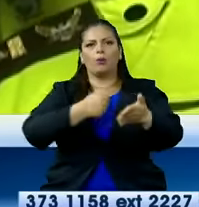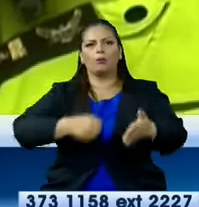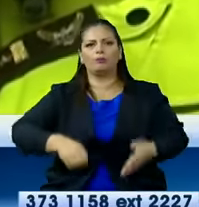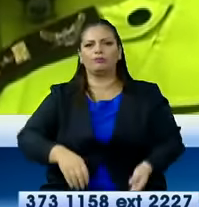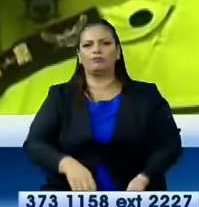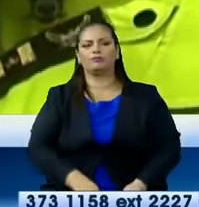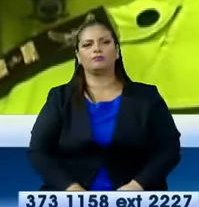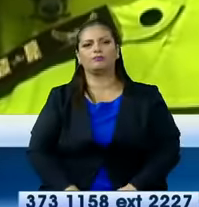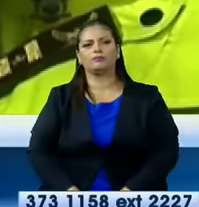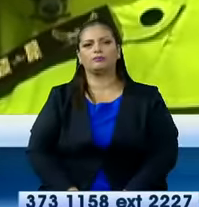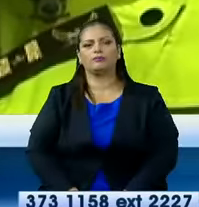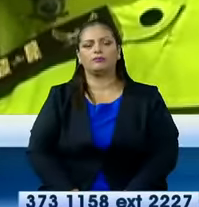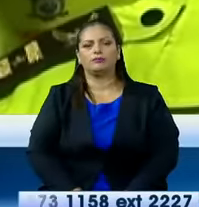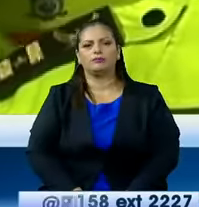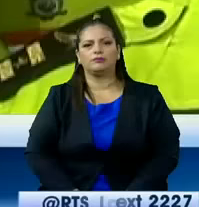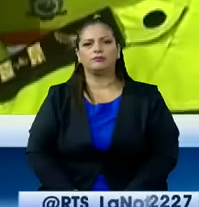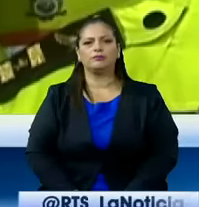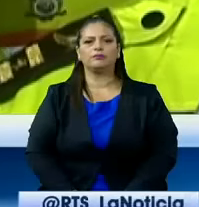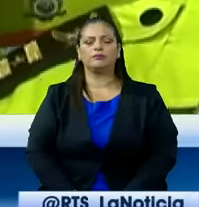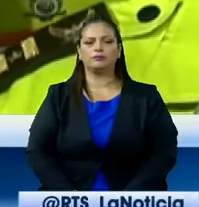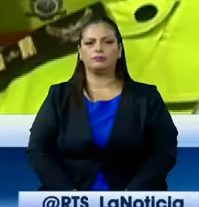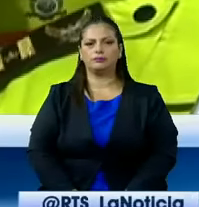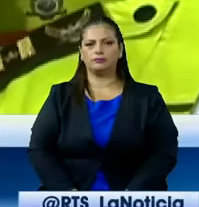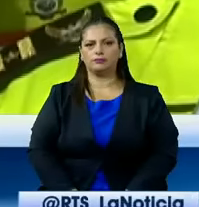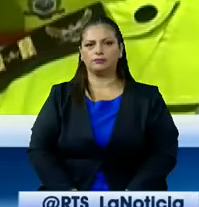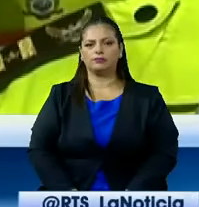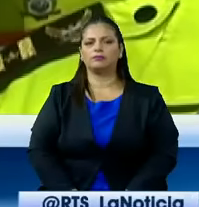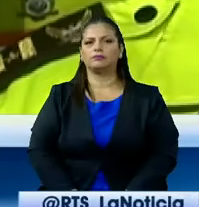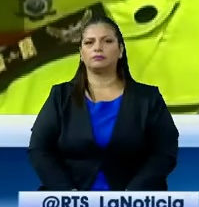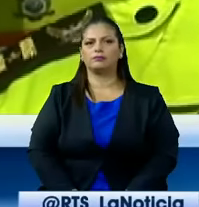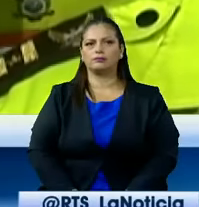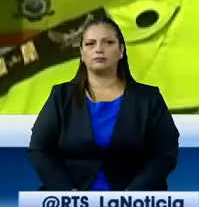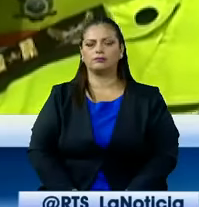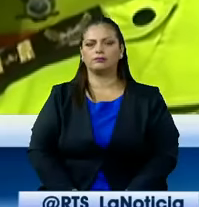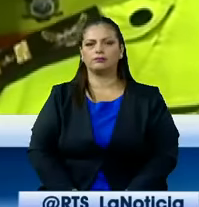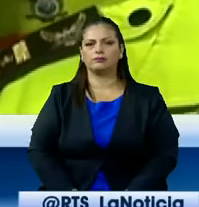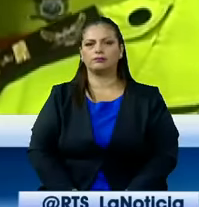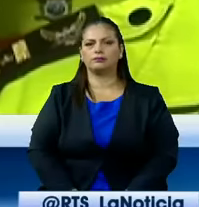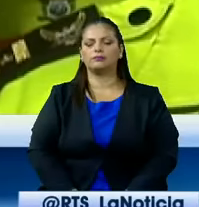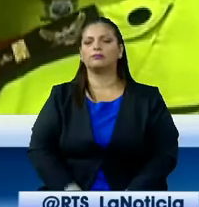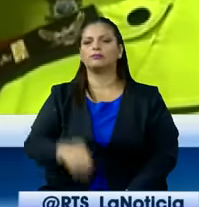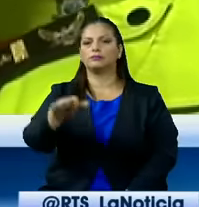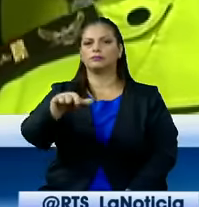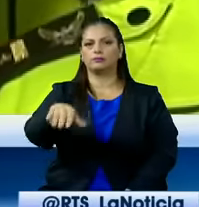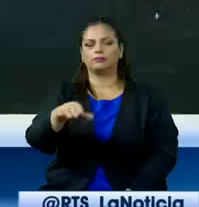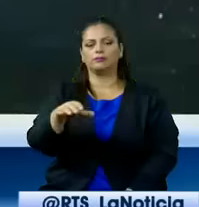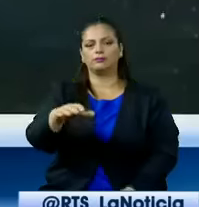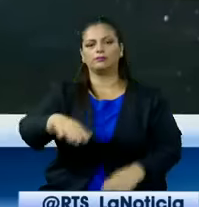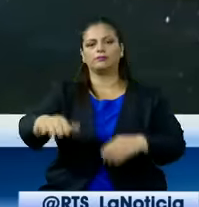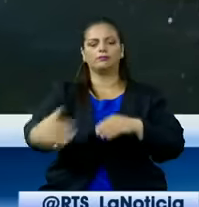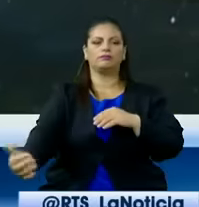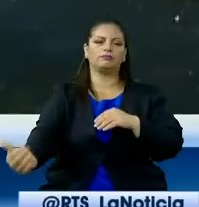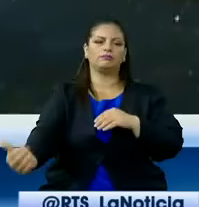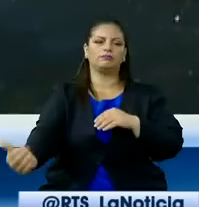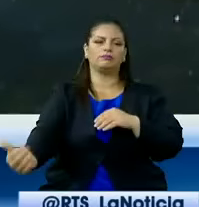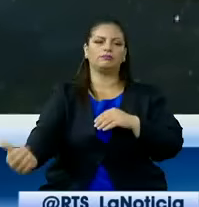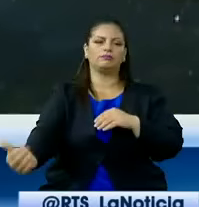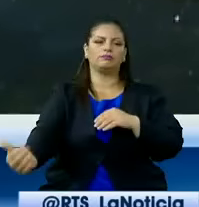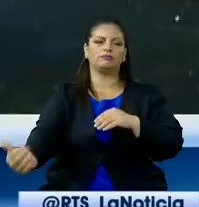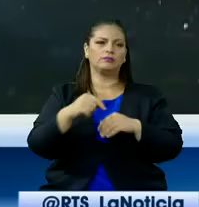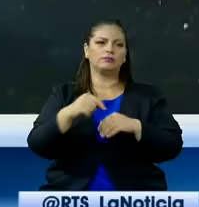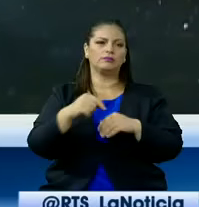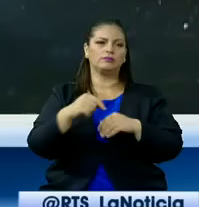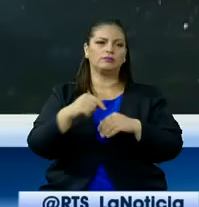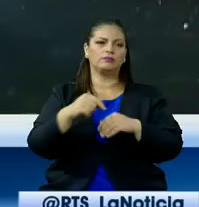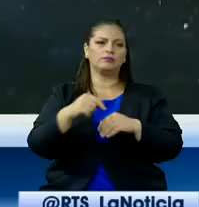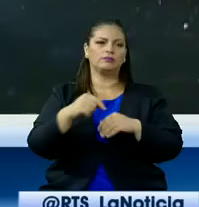del Valle que se circulaba desde Cayambe hasta la ciudad de Quito. Se impacta con una camioneta. El